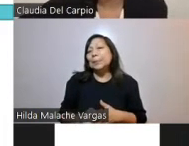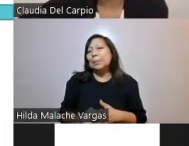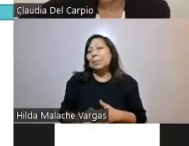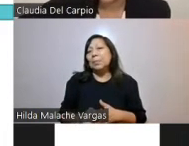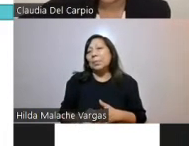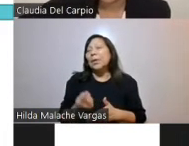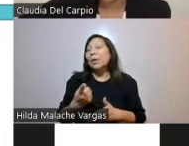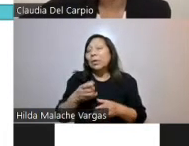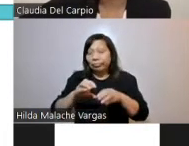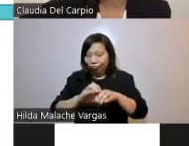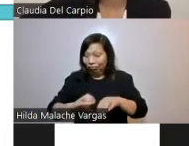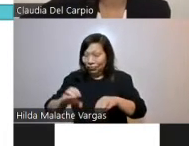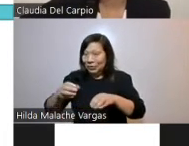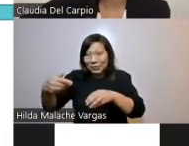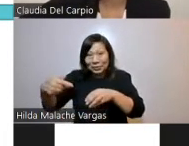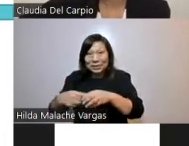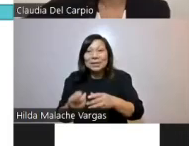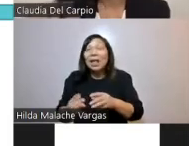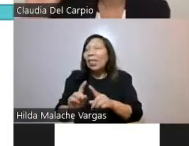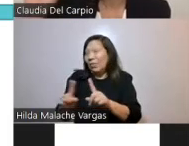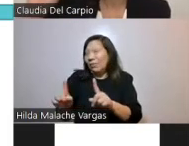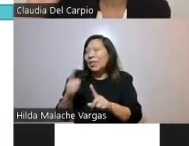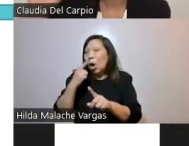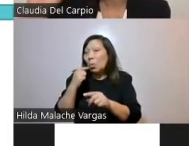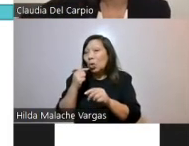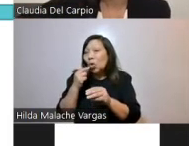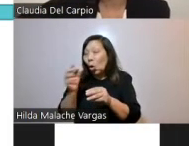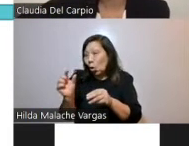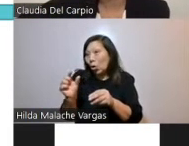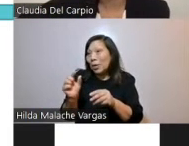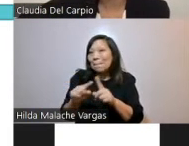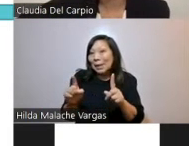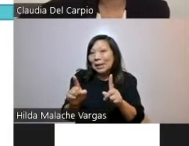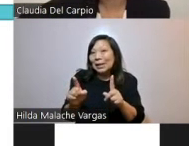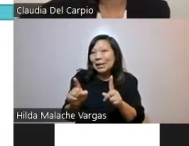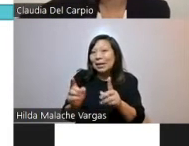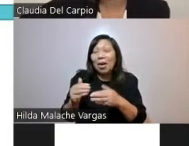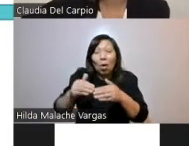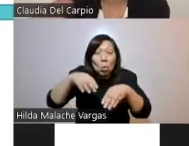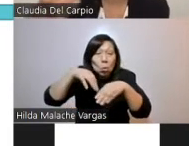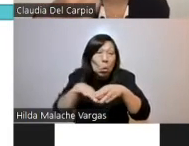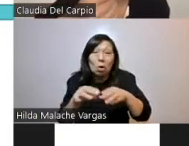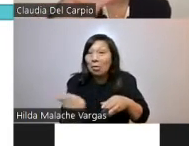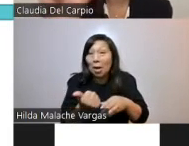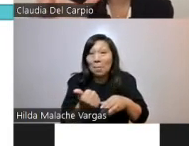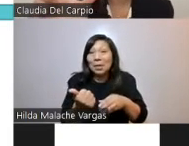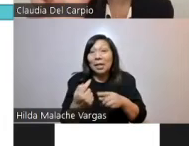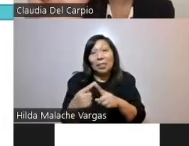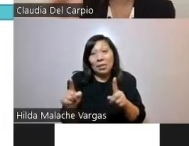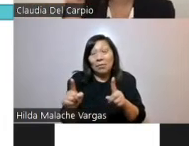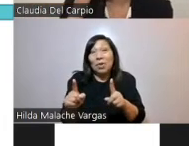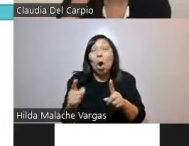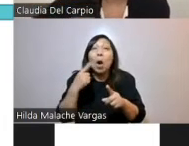Nuestra uretra, además, a diferencia del hombre, es cortita. Entonces hace que lo que está acá afuera rápido ingrese, a diferencia del hombre que es del largo